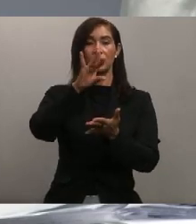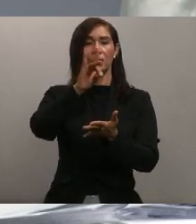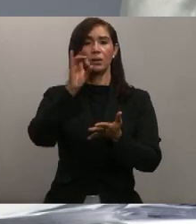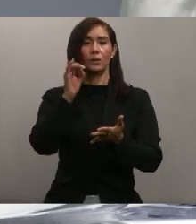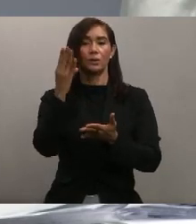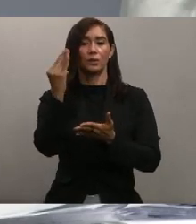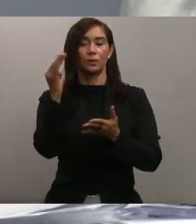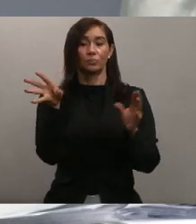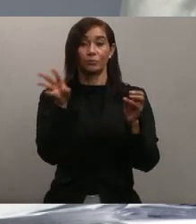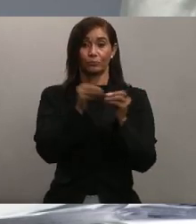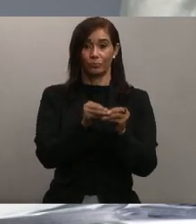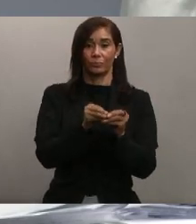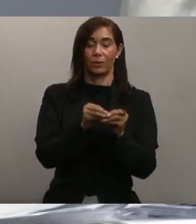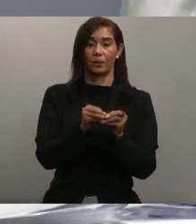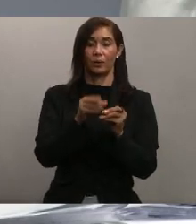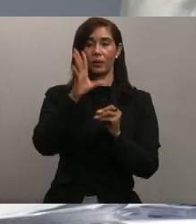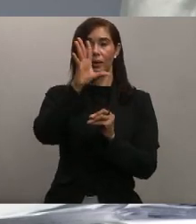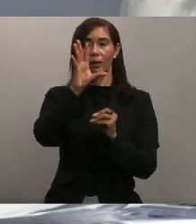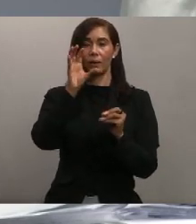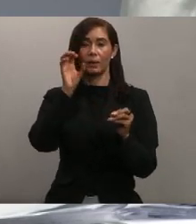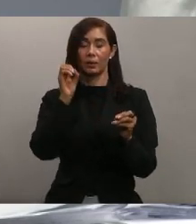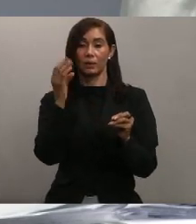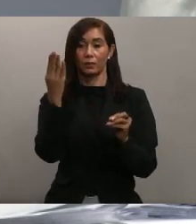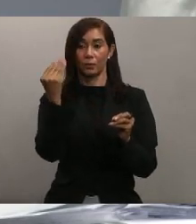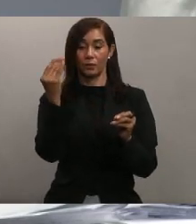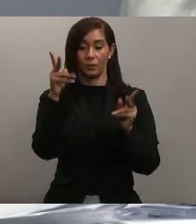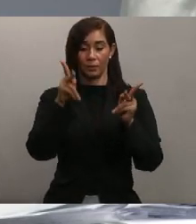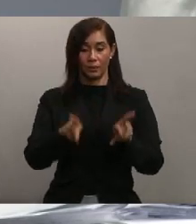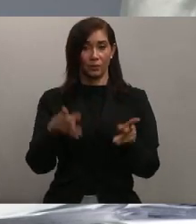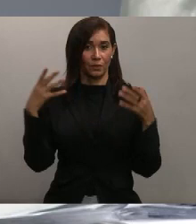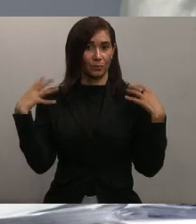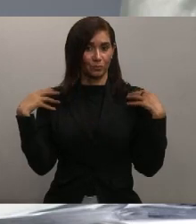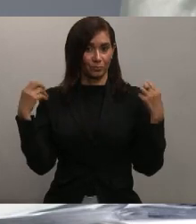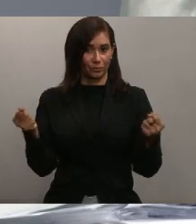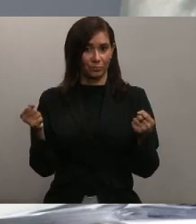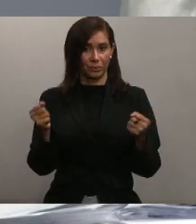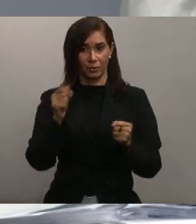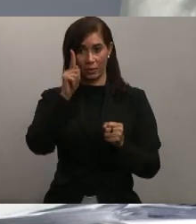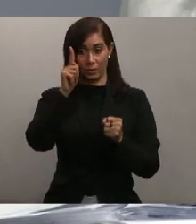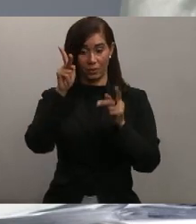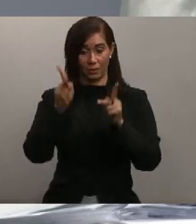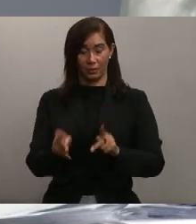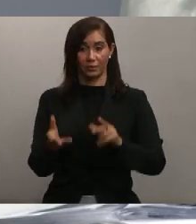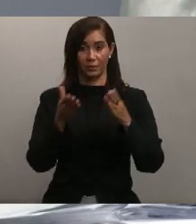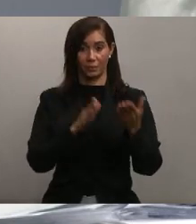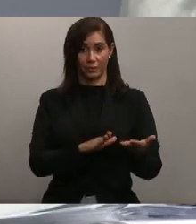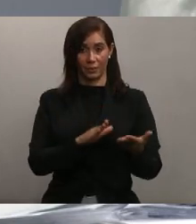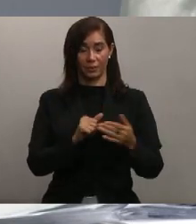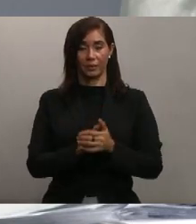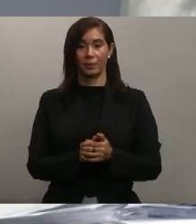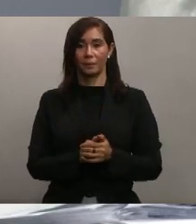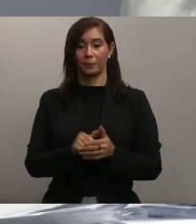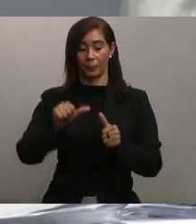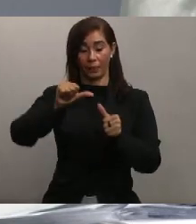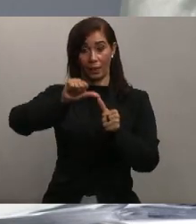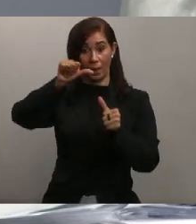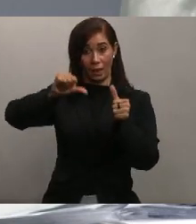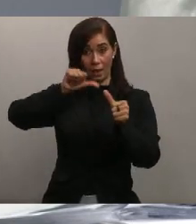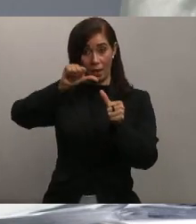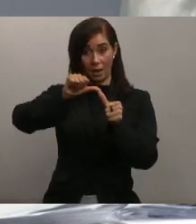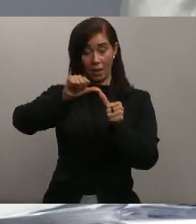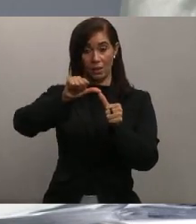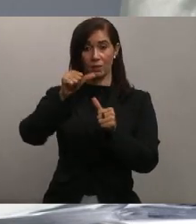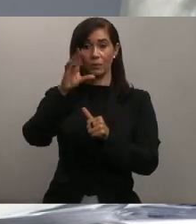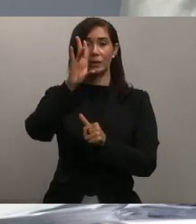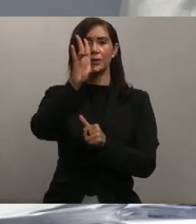1.814 acumulados, 514 recuperados y un fallecimiento. Asua,